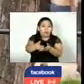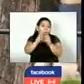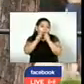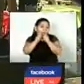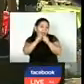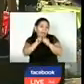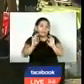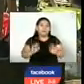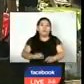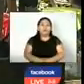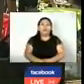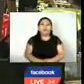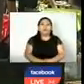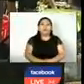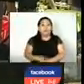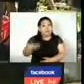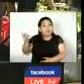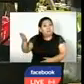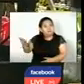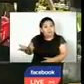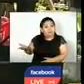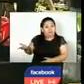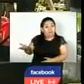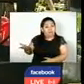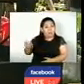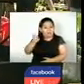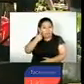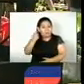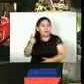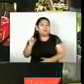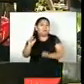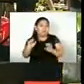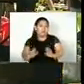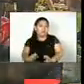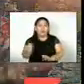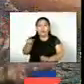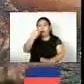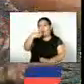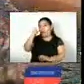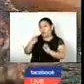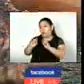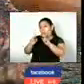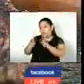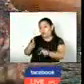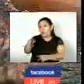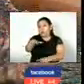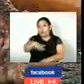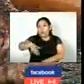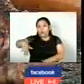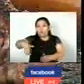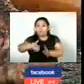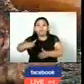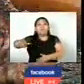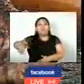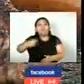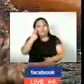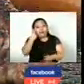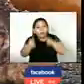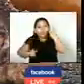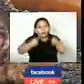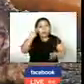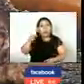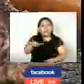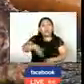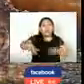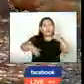rica posible vaya ahí les queda una opción para comer rico en la zona de la ruta de las flores en el